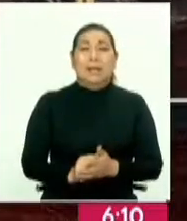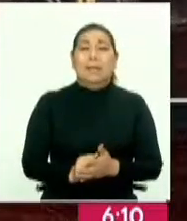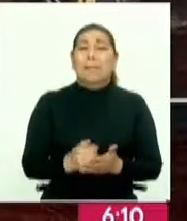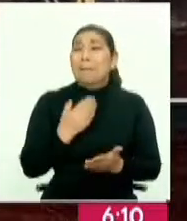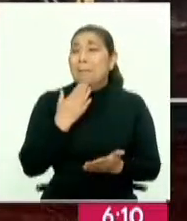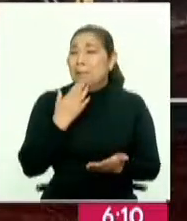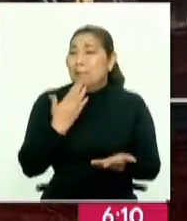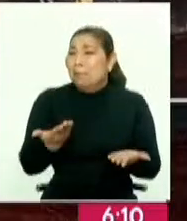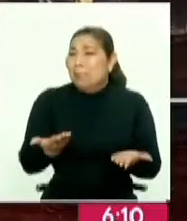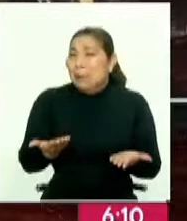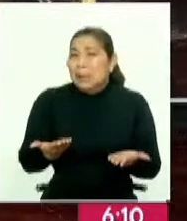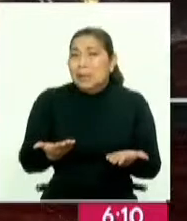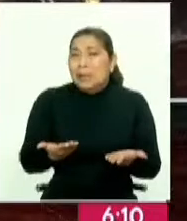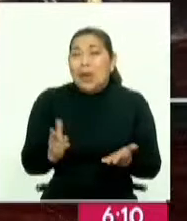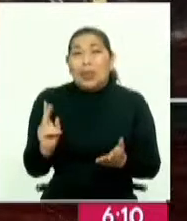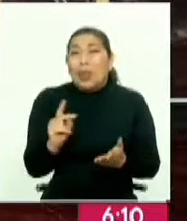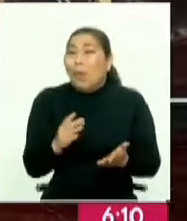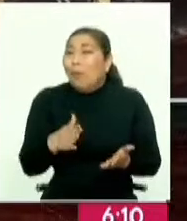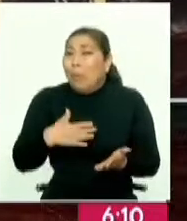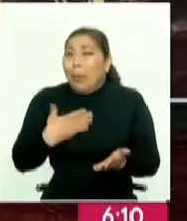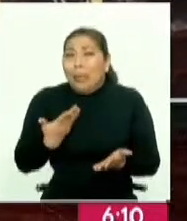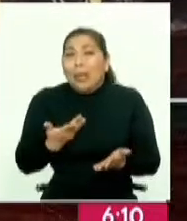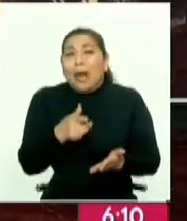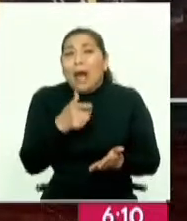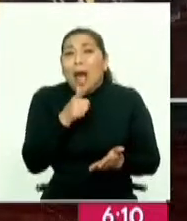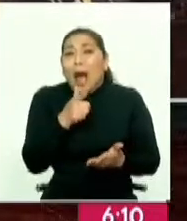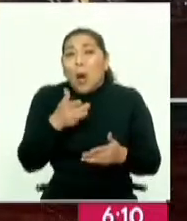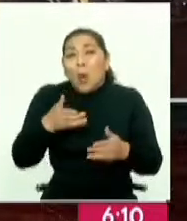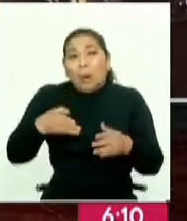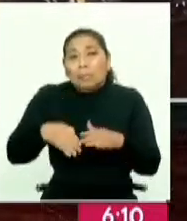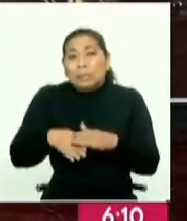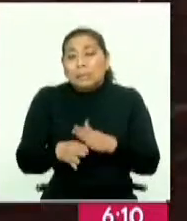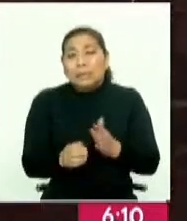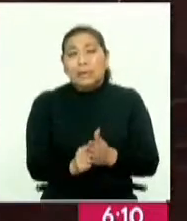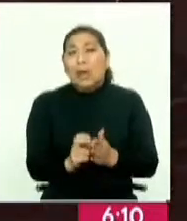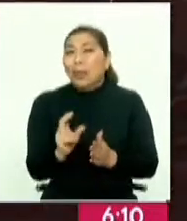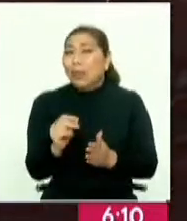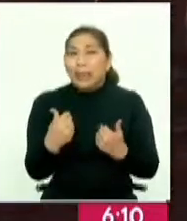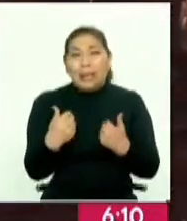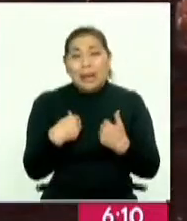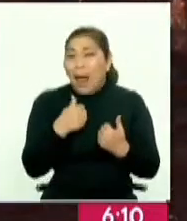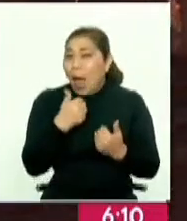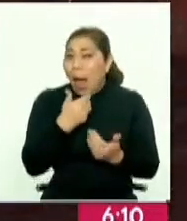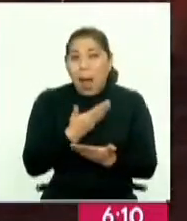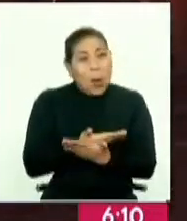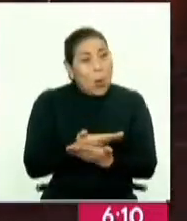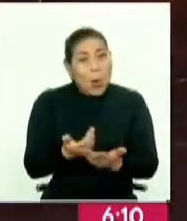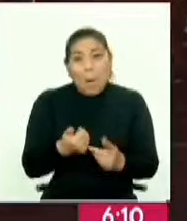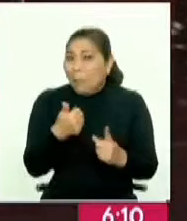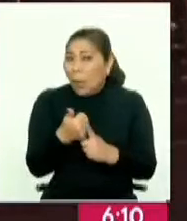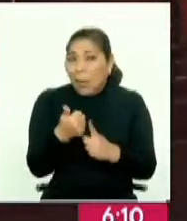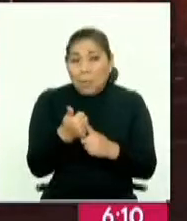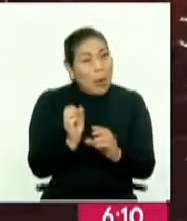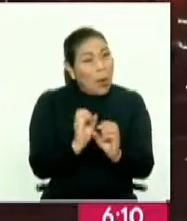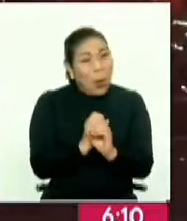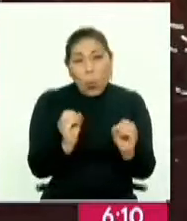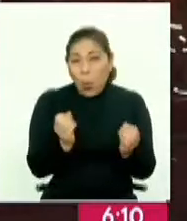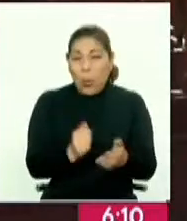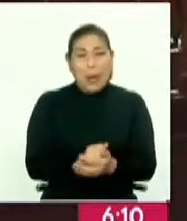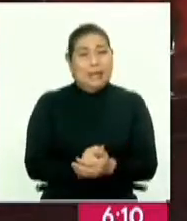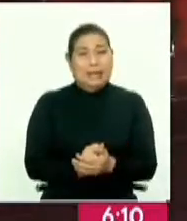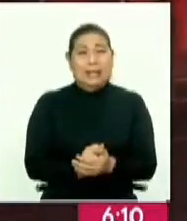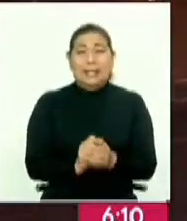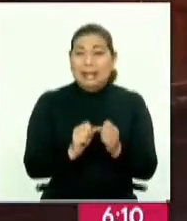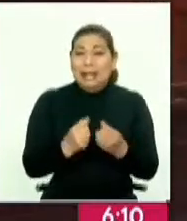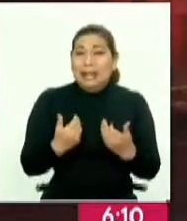perjudica señorita en no poder tener agua ni desagüe nosotros no tenemos agua ni desagüe propio entonces si nosotros